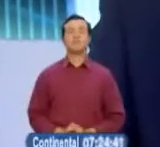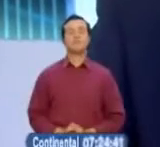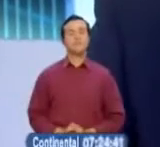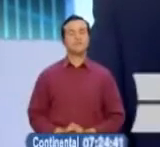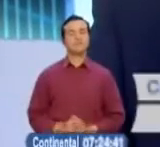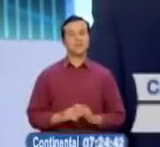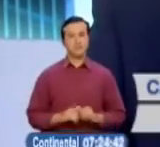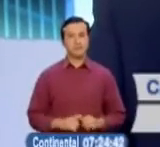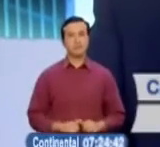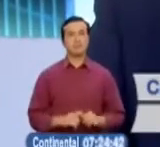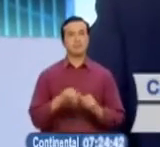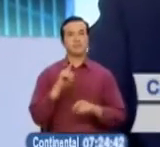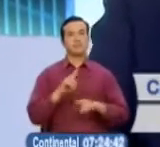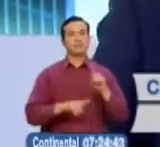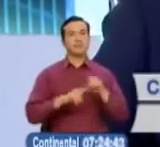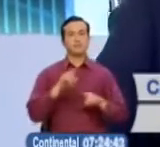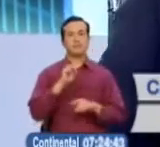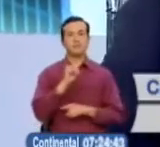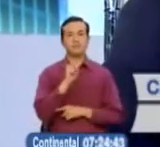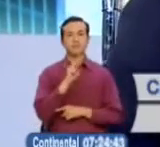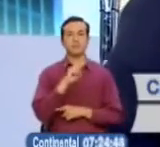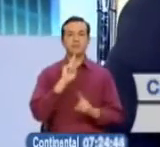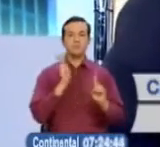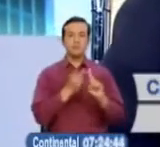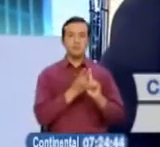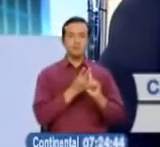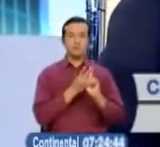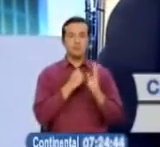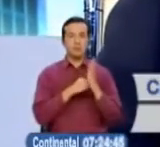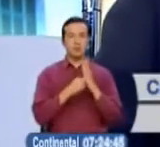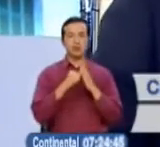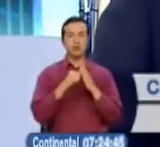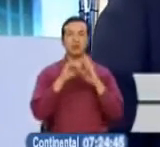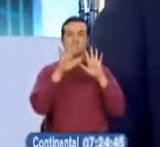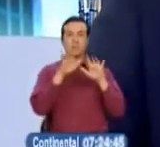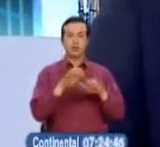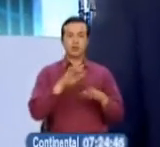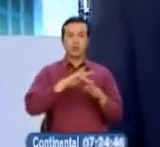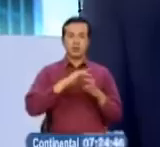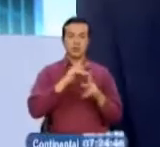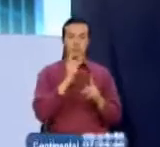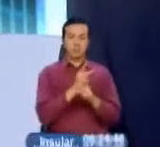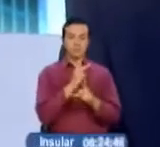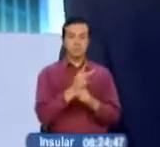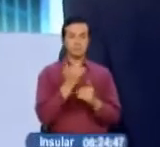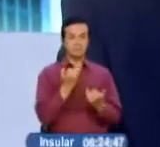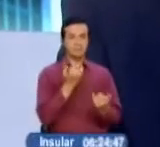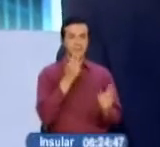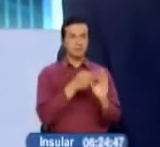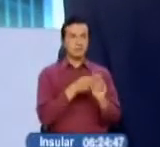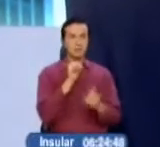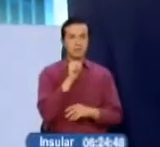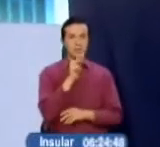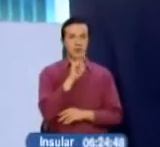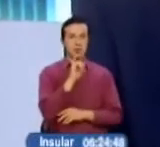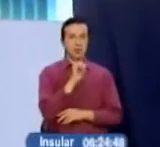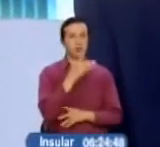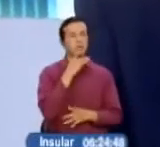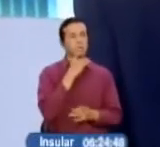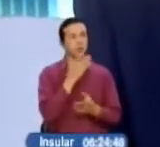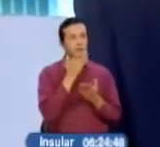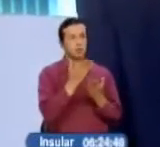Bueno, continuamos, amigos televidentes. Mario Ruiz, viceministro de la Secretaría de Gestión de Riesgo, está con nosotros. Mario, qué gusto tenerlo